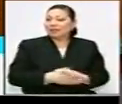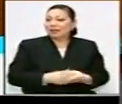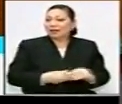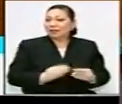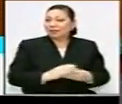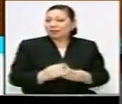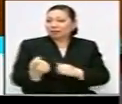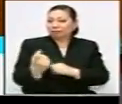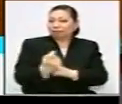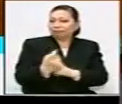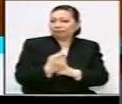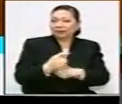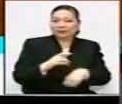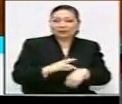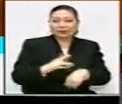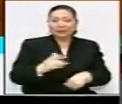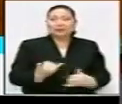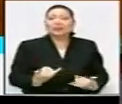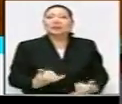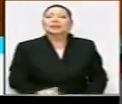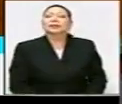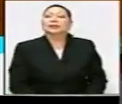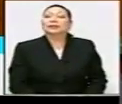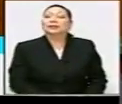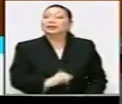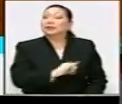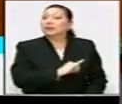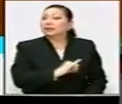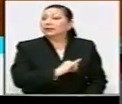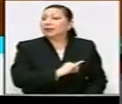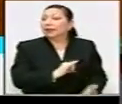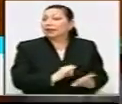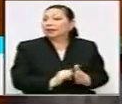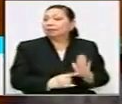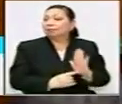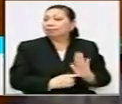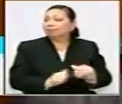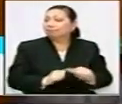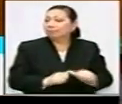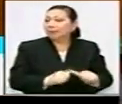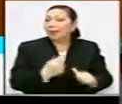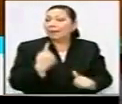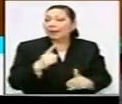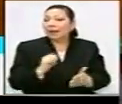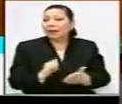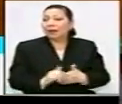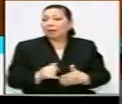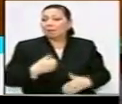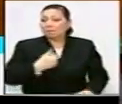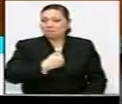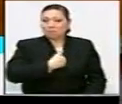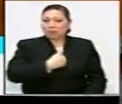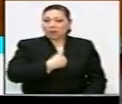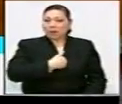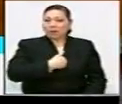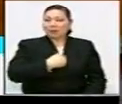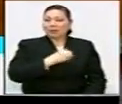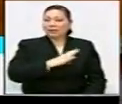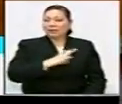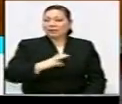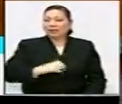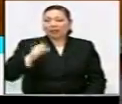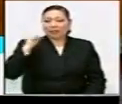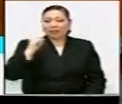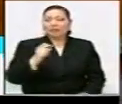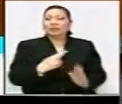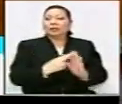dice. La inmunidad es una institución que se preserva, para el caso de nuestro propio Estado de Derecho y